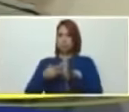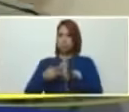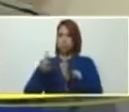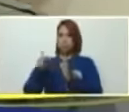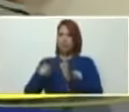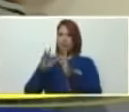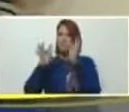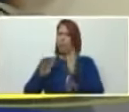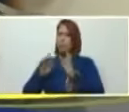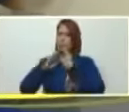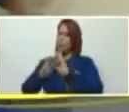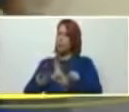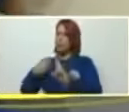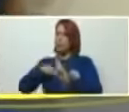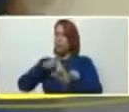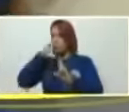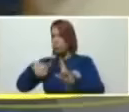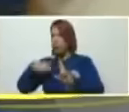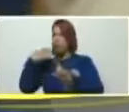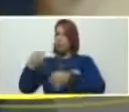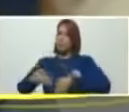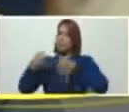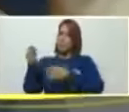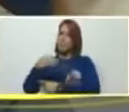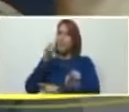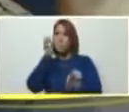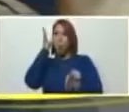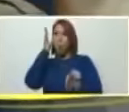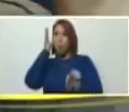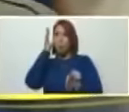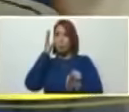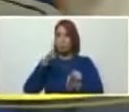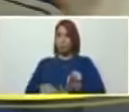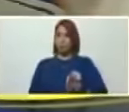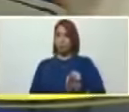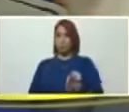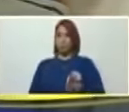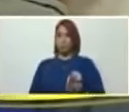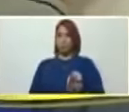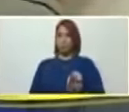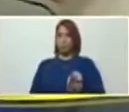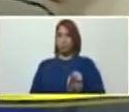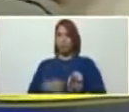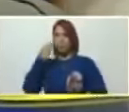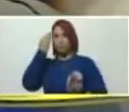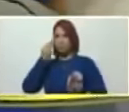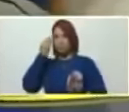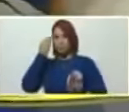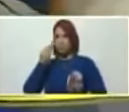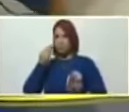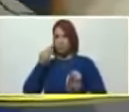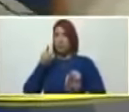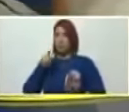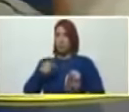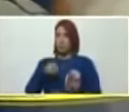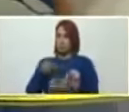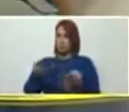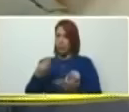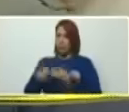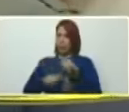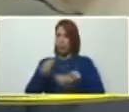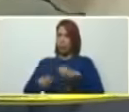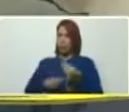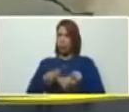la respuesta a nuestro pueblo, cada vez es más innovadora. Sin duda alguna, creo que esta propuesta que usted le ha hecho al país de